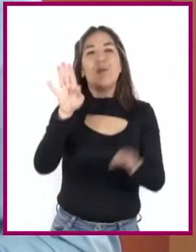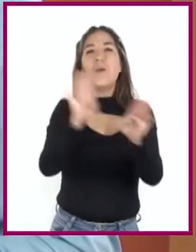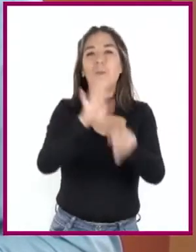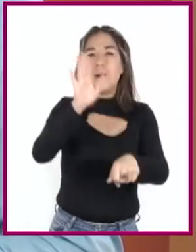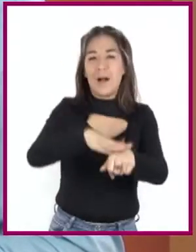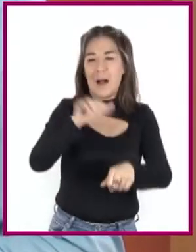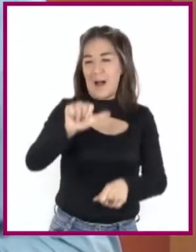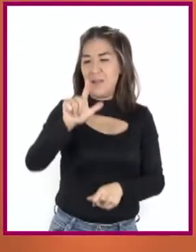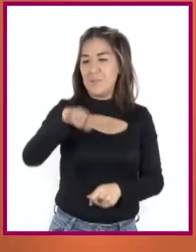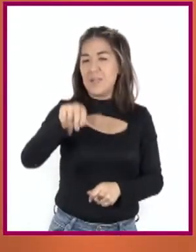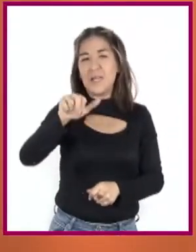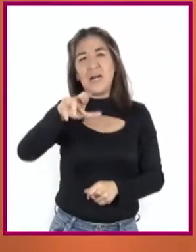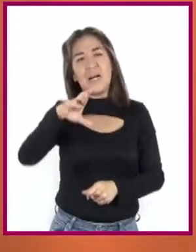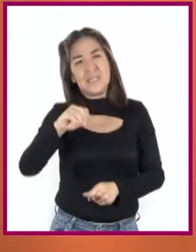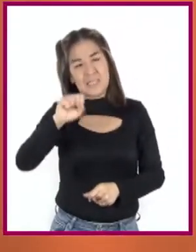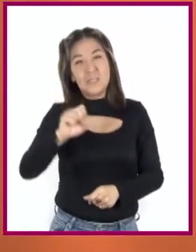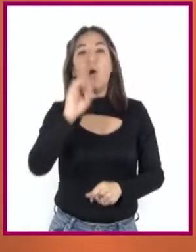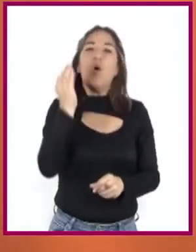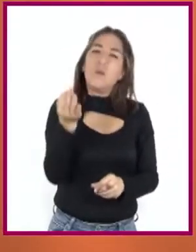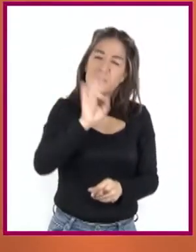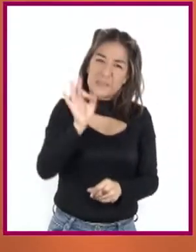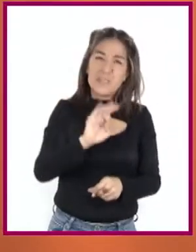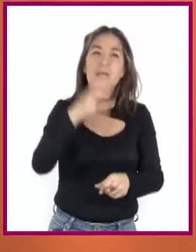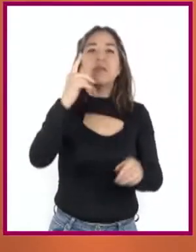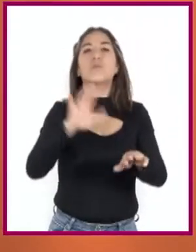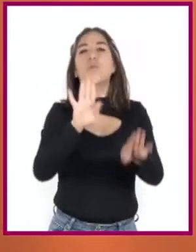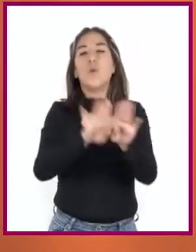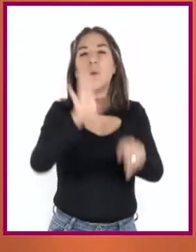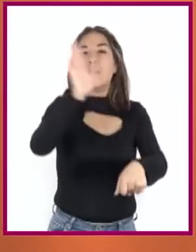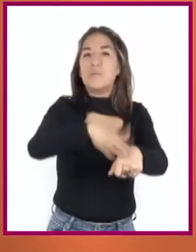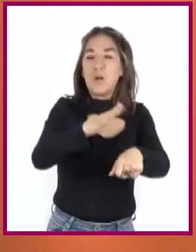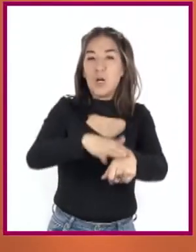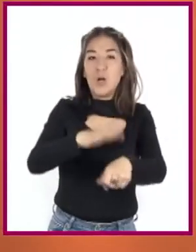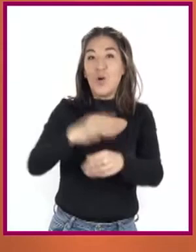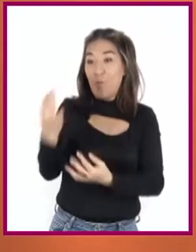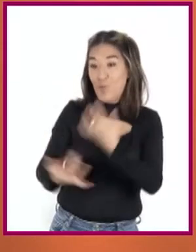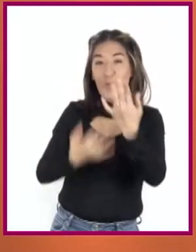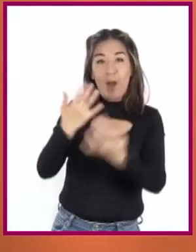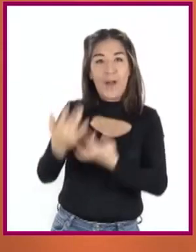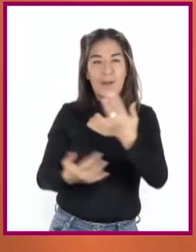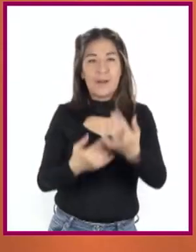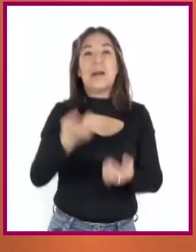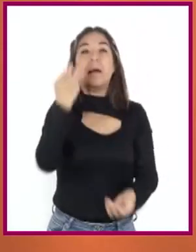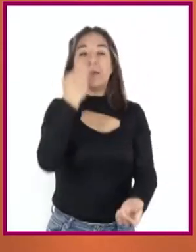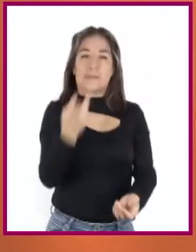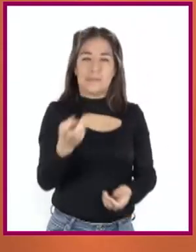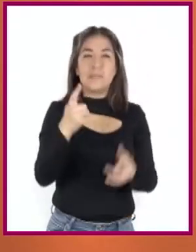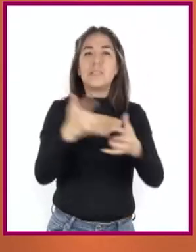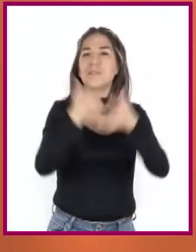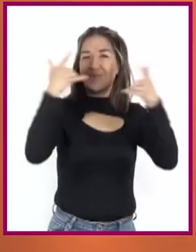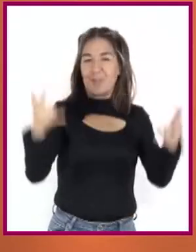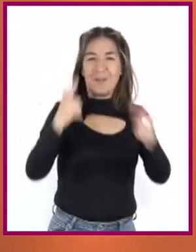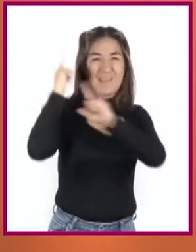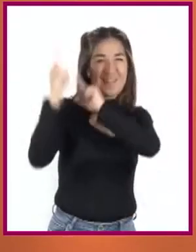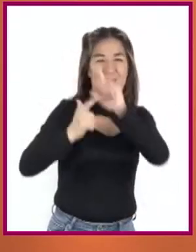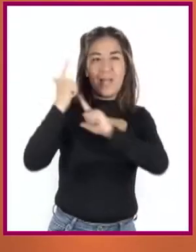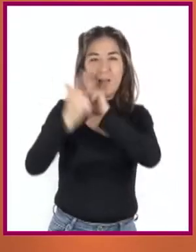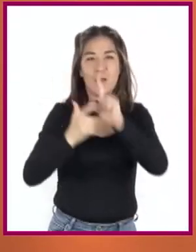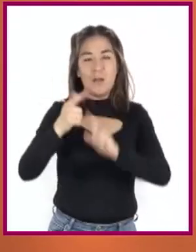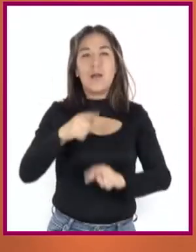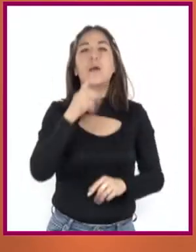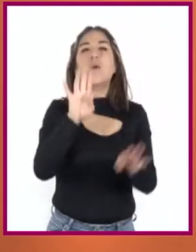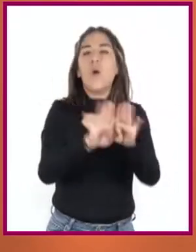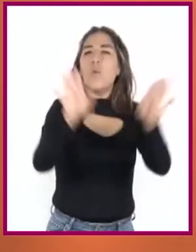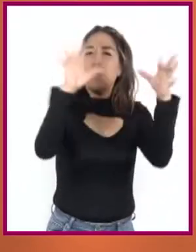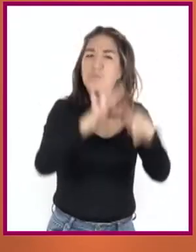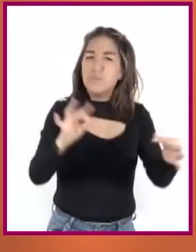o señales de humo, o acústicas mediante el uso de tambores o cuernos. El historiador griego Polibio explica un ejemplo